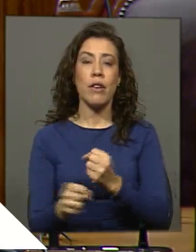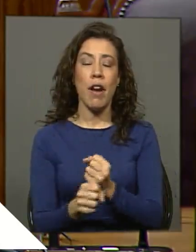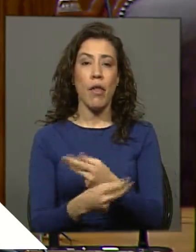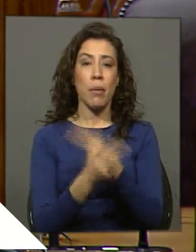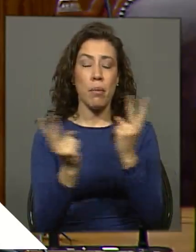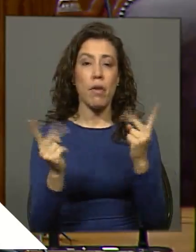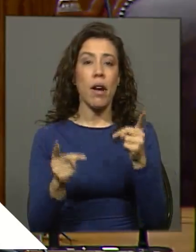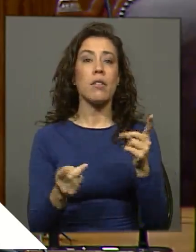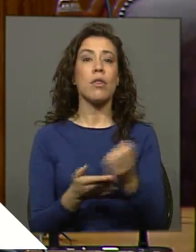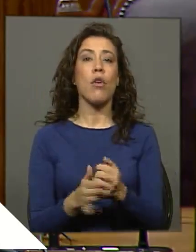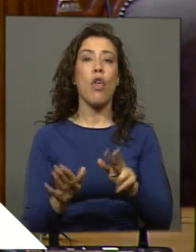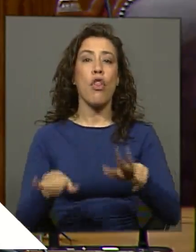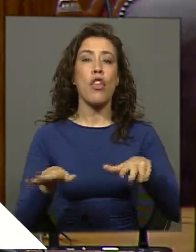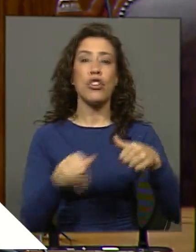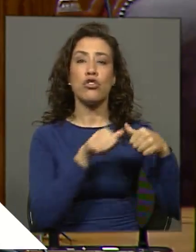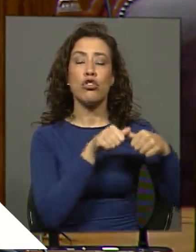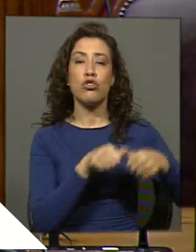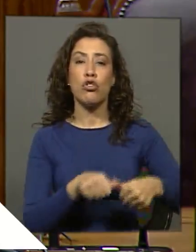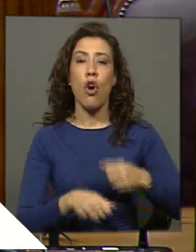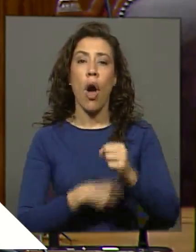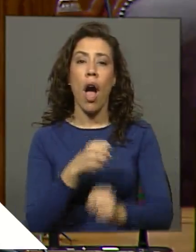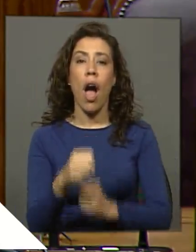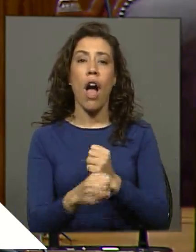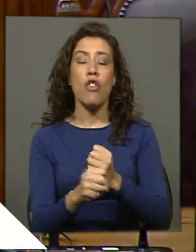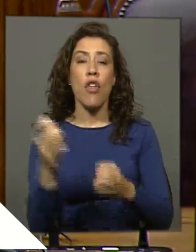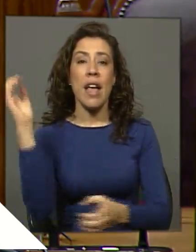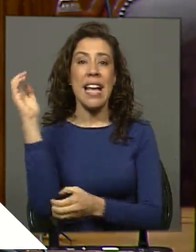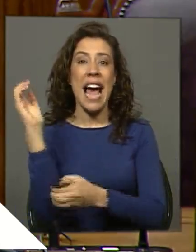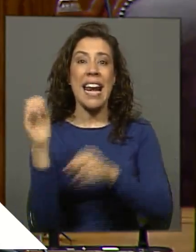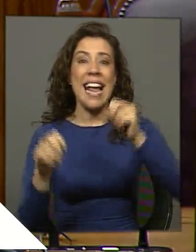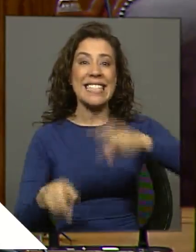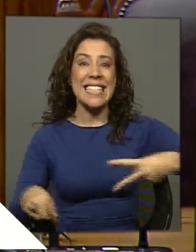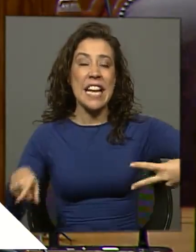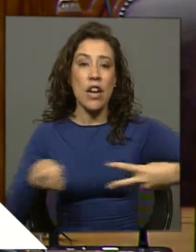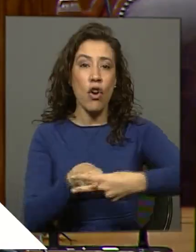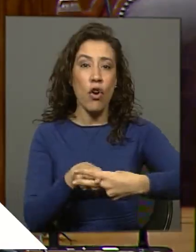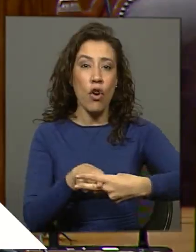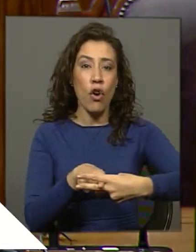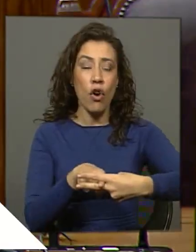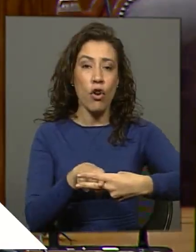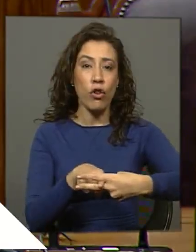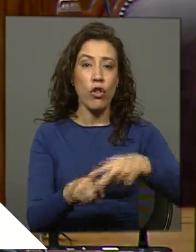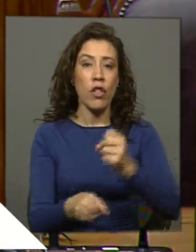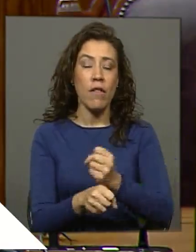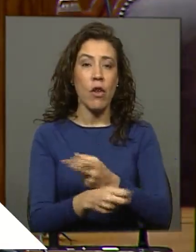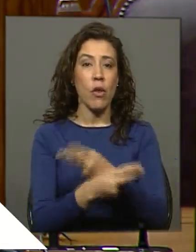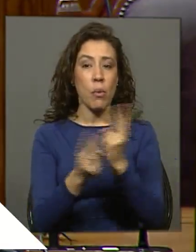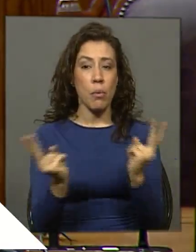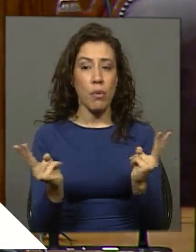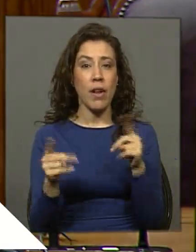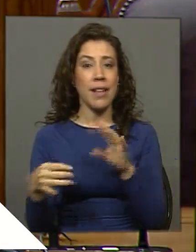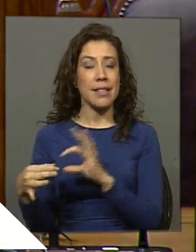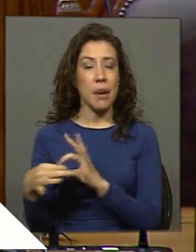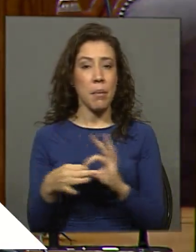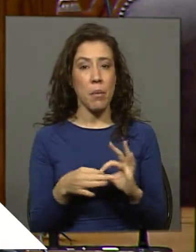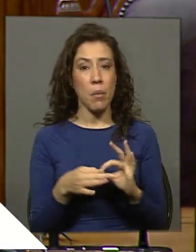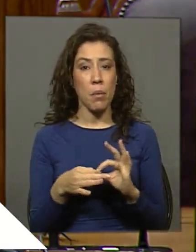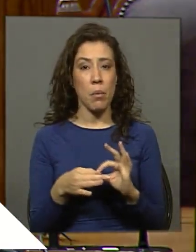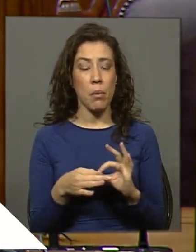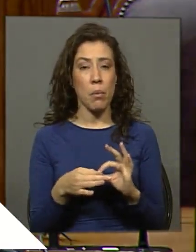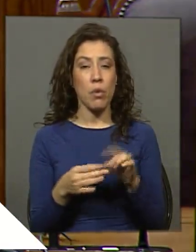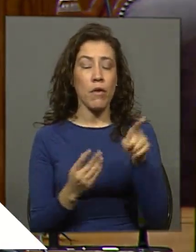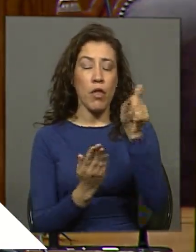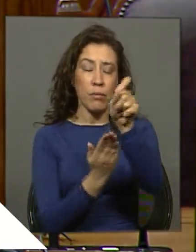estos 18 años de carrera interrumpida en el sector y esa es la razón de ese guarismo